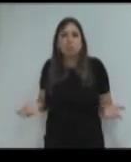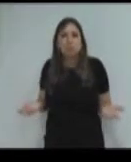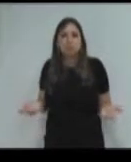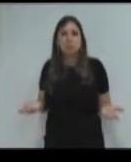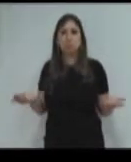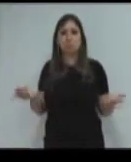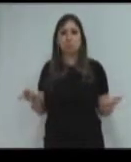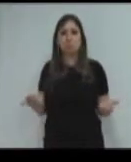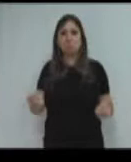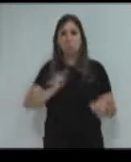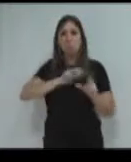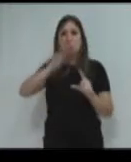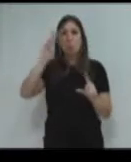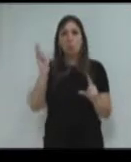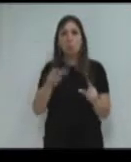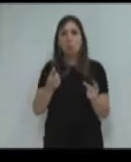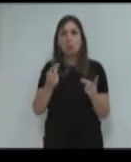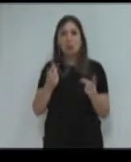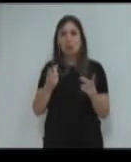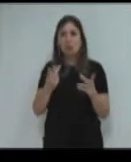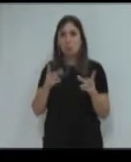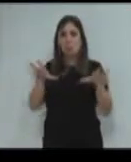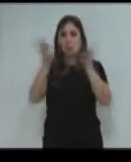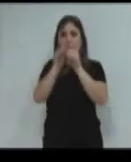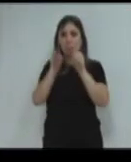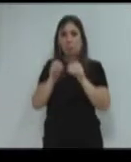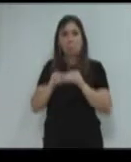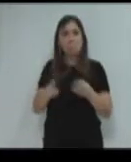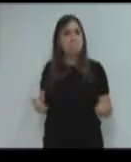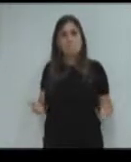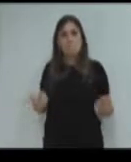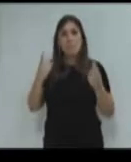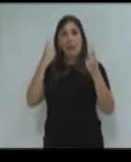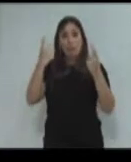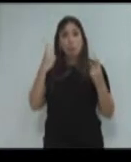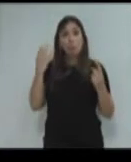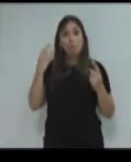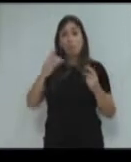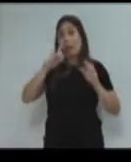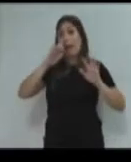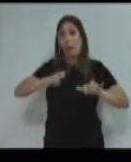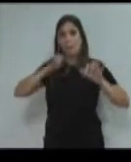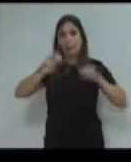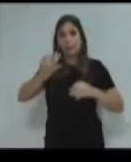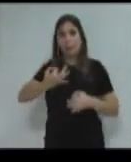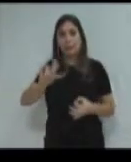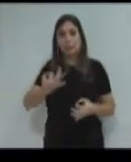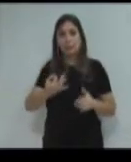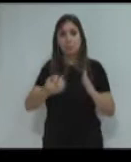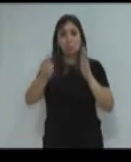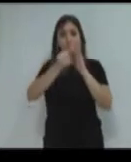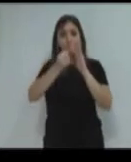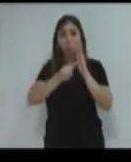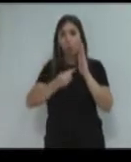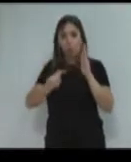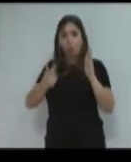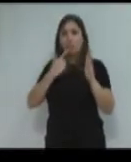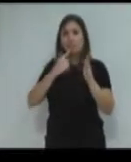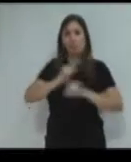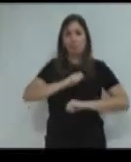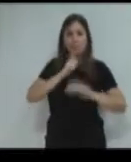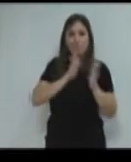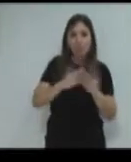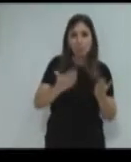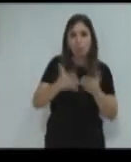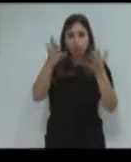mucho sentido dar un PowerPoint que precisamente son 2-3 ideas. Si el alumno tiene que aprender con unos apuntes, unos libros,